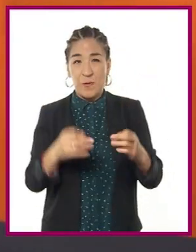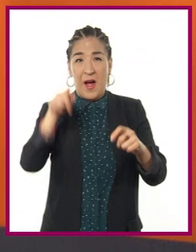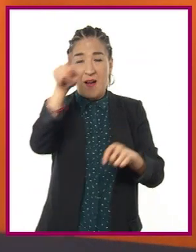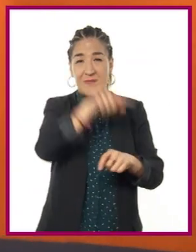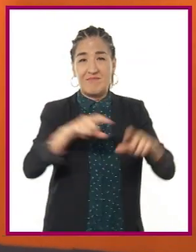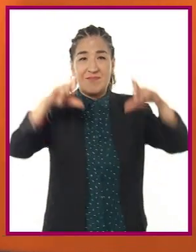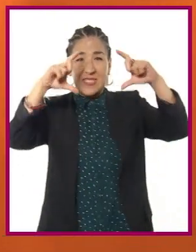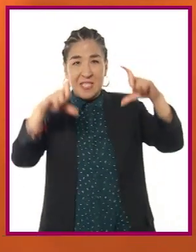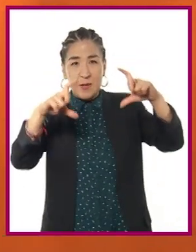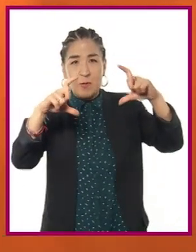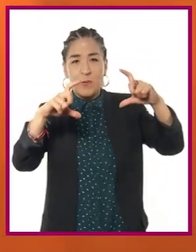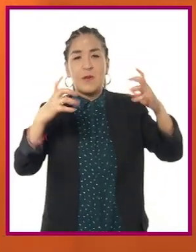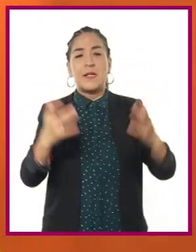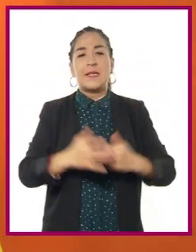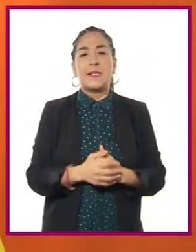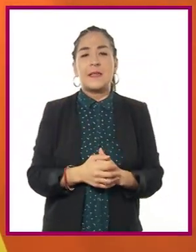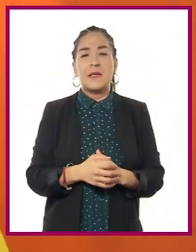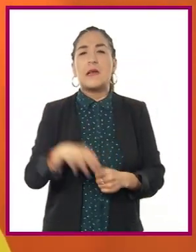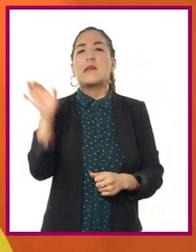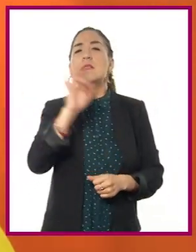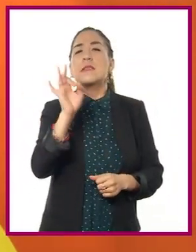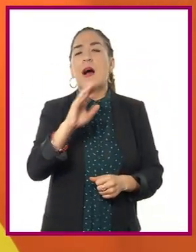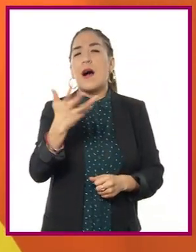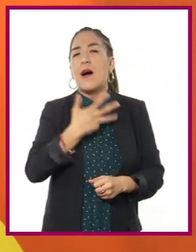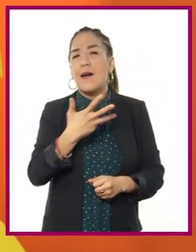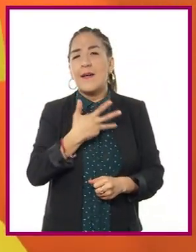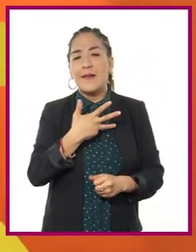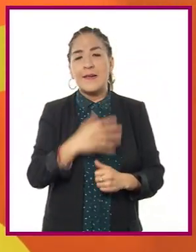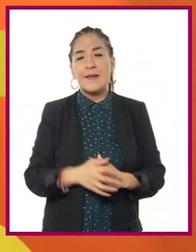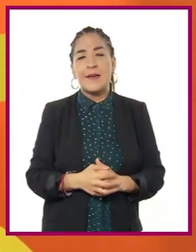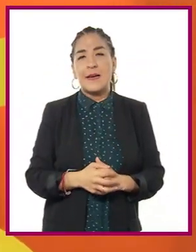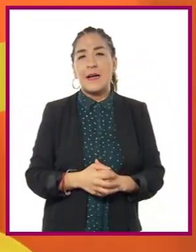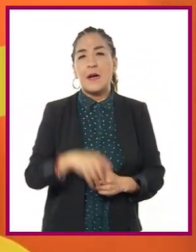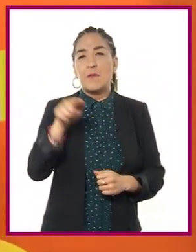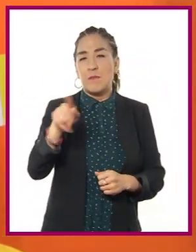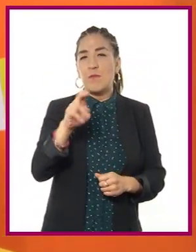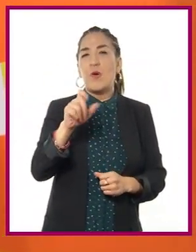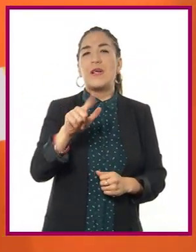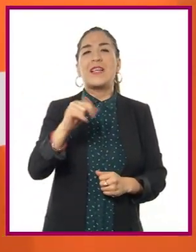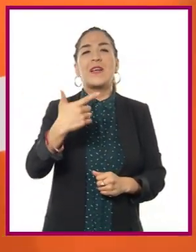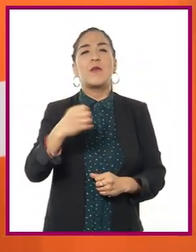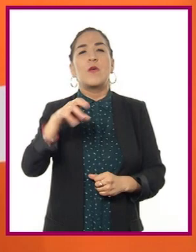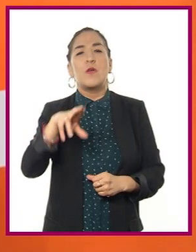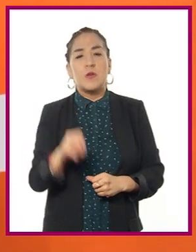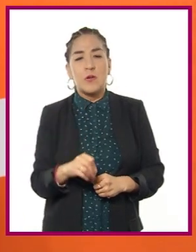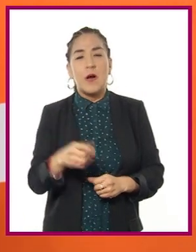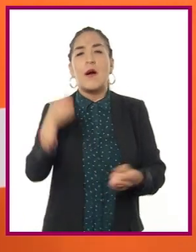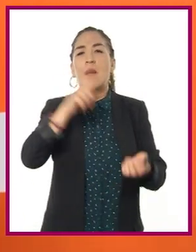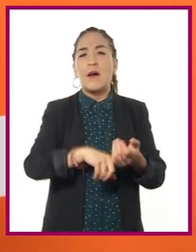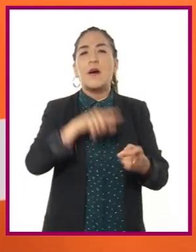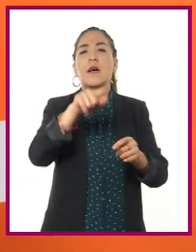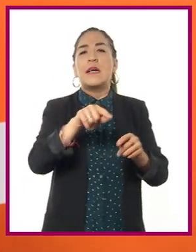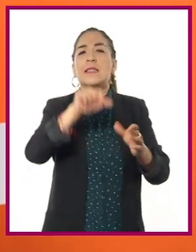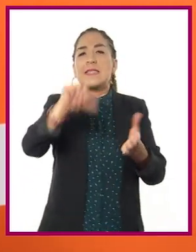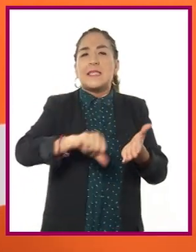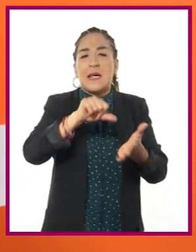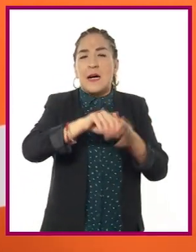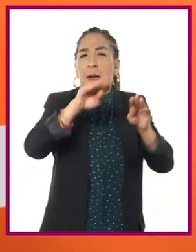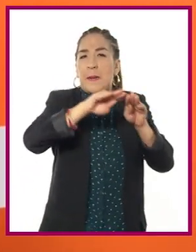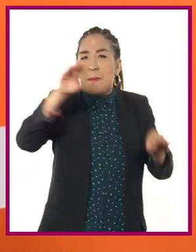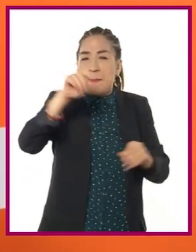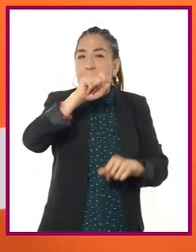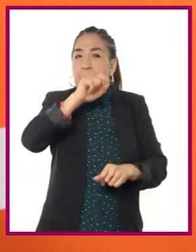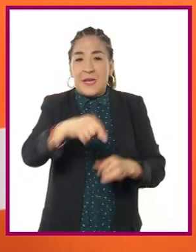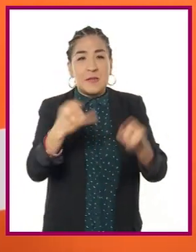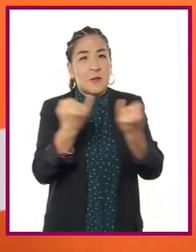circunferencia? Y si se tiene un polígono regular inscrito, ¿su centro también